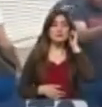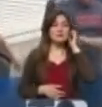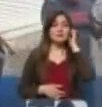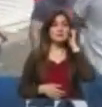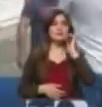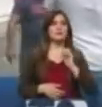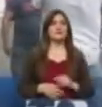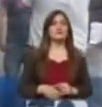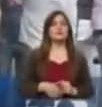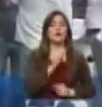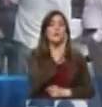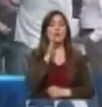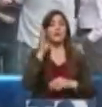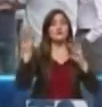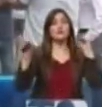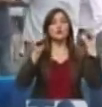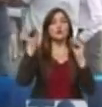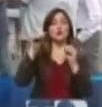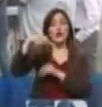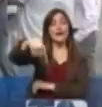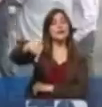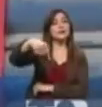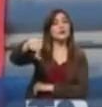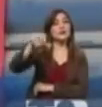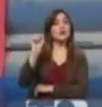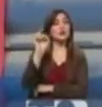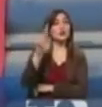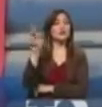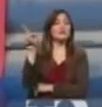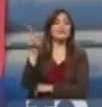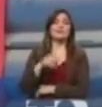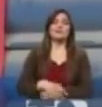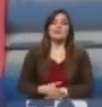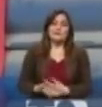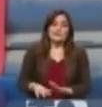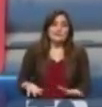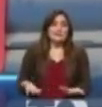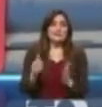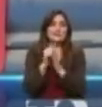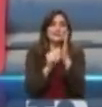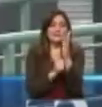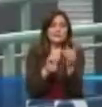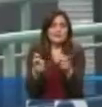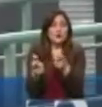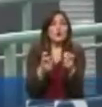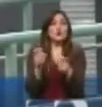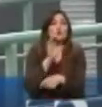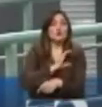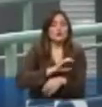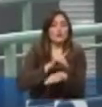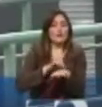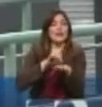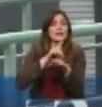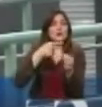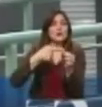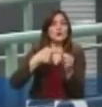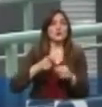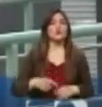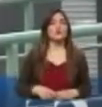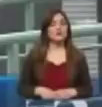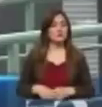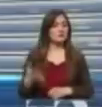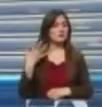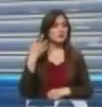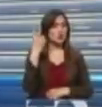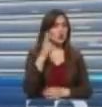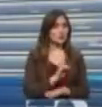Así están varios bares y discotecas de Quitumbe en el sur de Quito, clausurados por la Agencia de Regulación y Control del Distrito Metropolitano de Quito desde